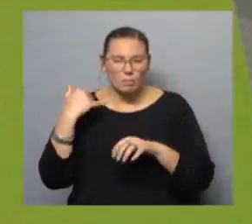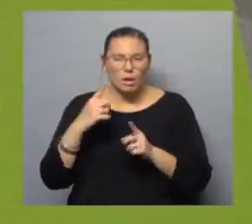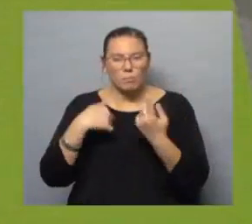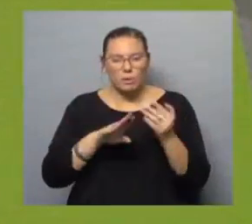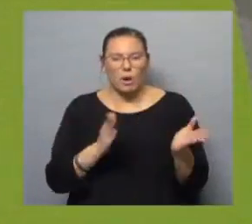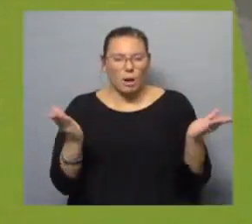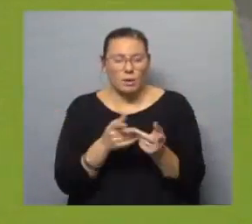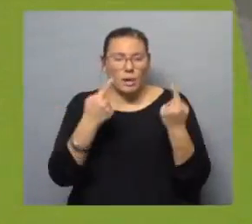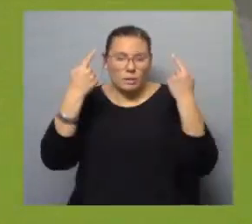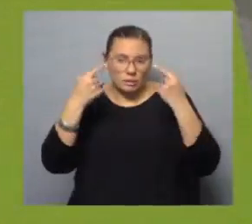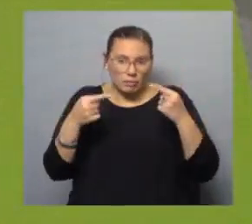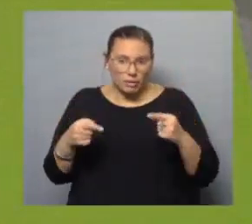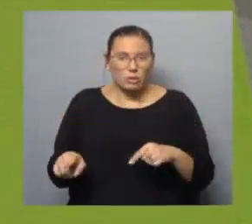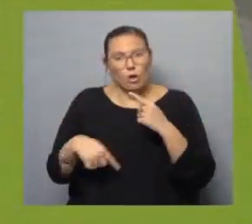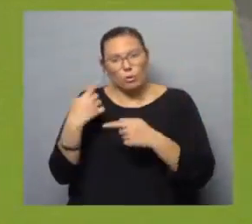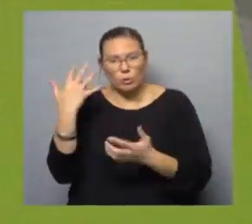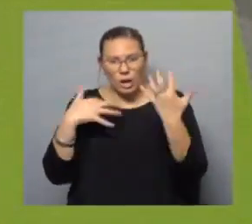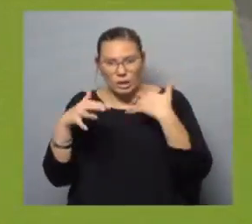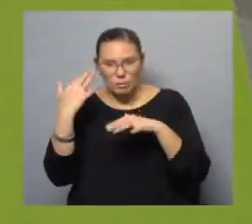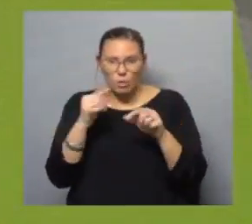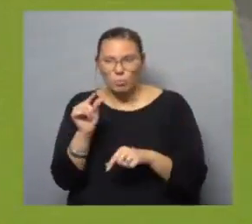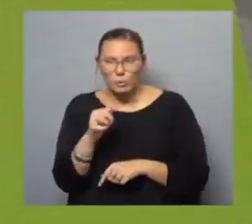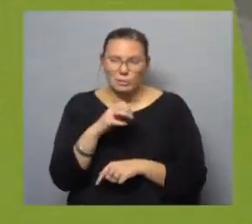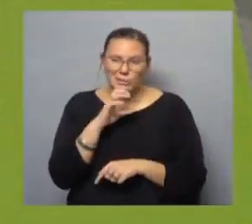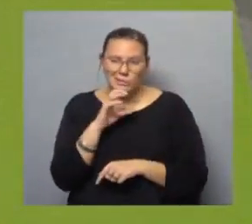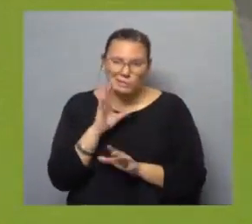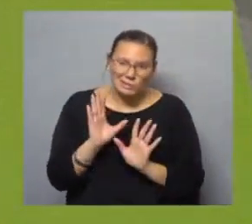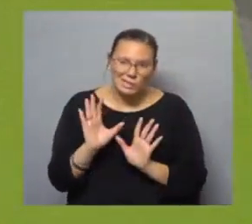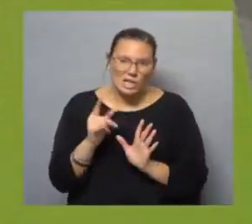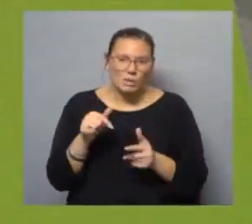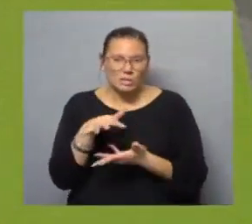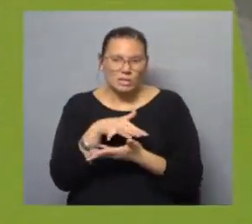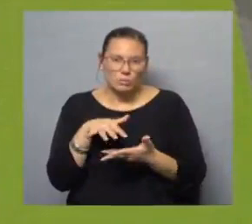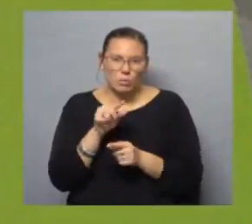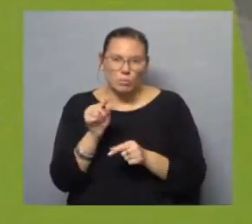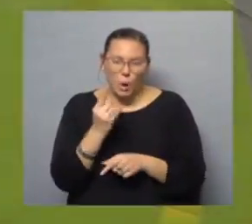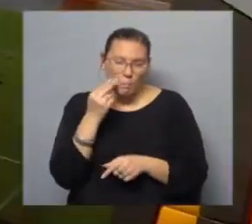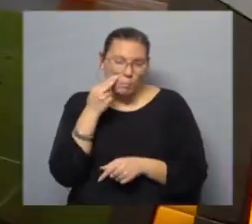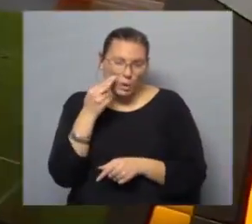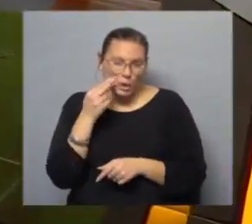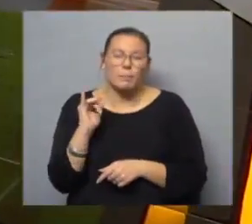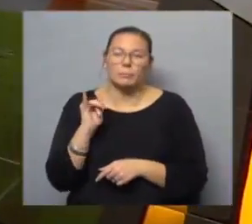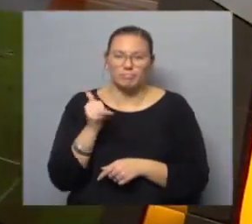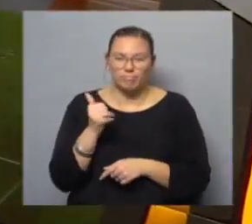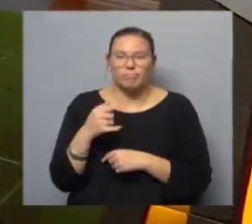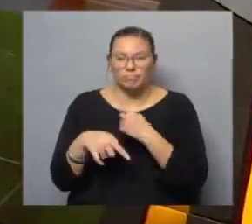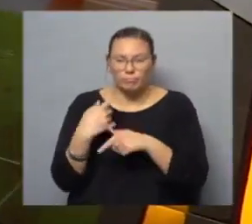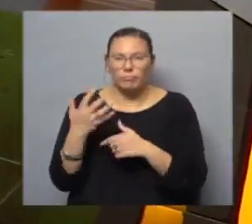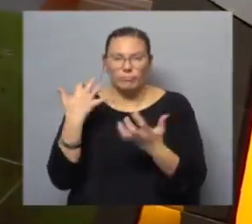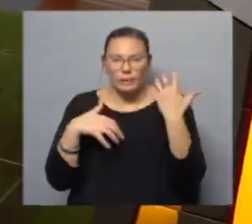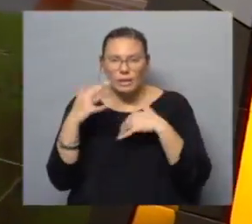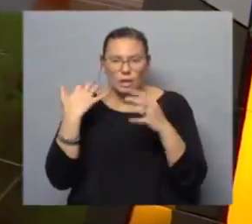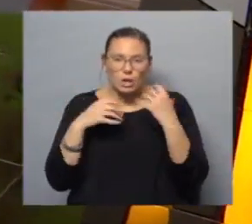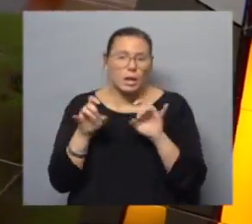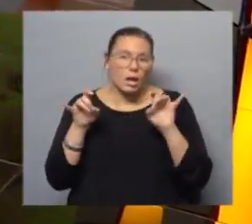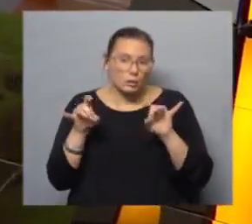lugar y de otros bichos que, si bien nos caen simpáticos, en realidad en este caso sería más bien un problema. Sí, seguimos hablando de fauna silvestre